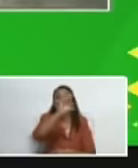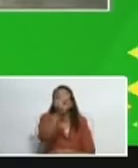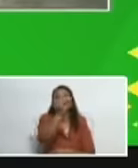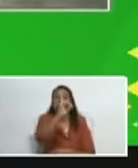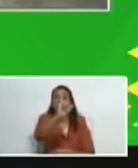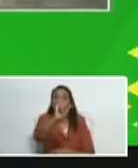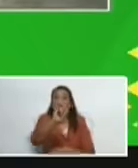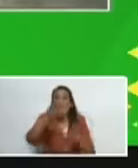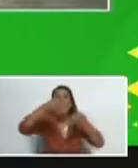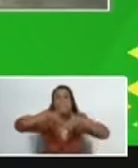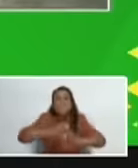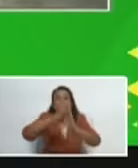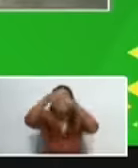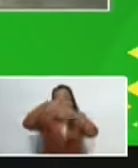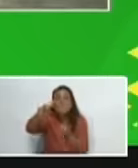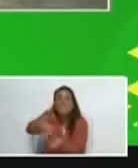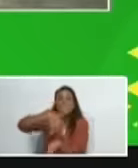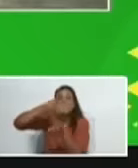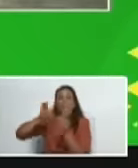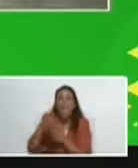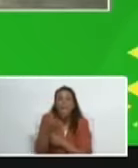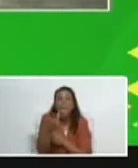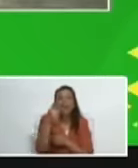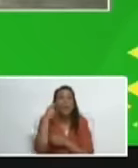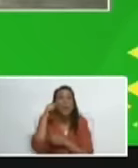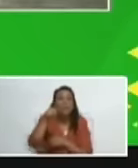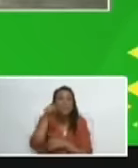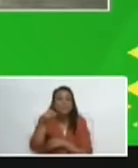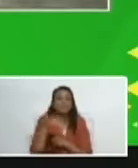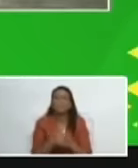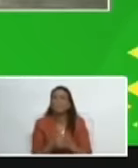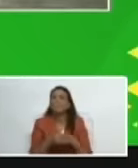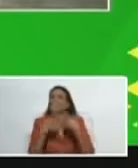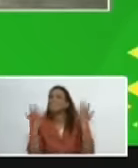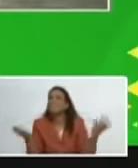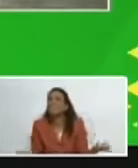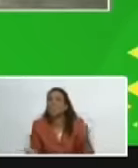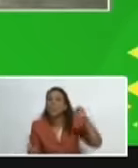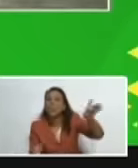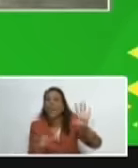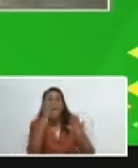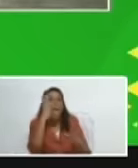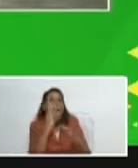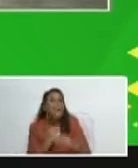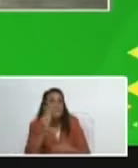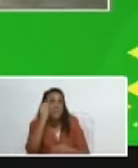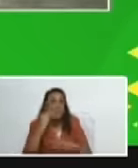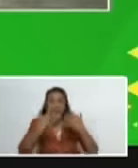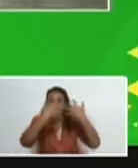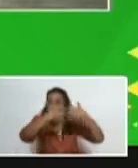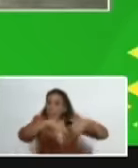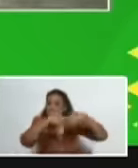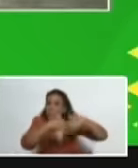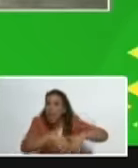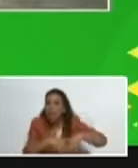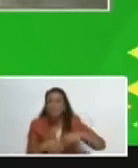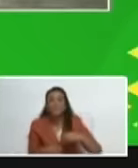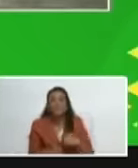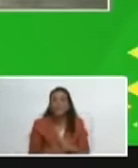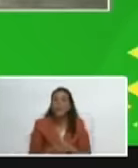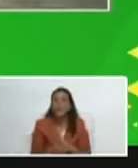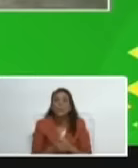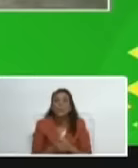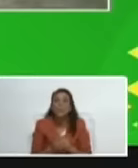Luqui Pesquería. Precisamente de una experiencia muy buena en